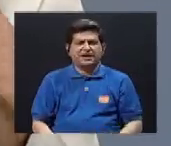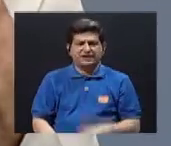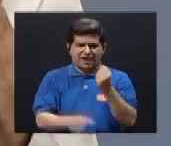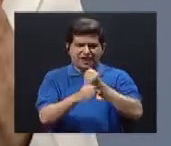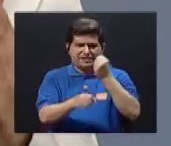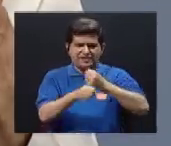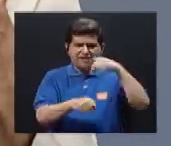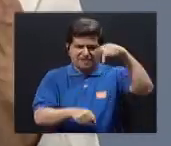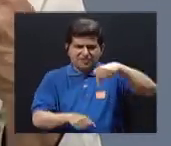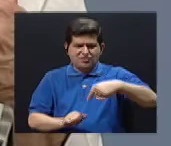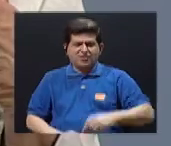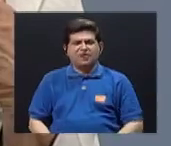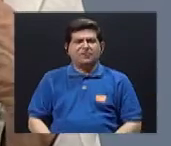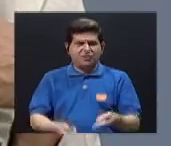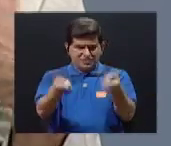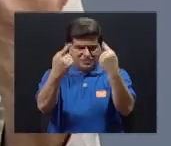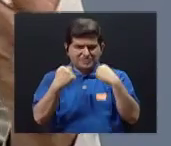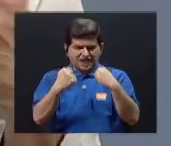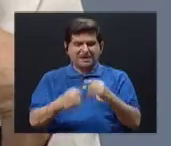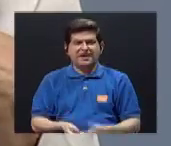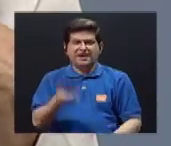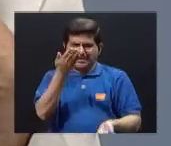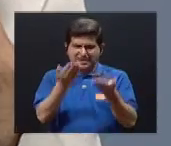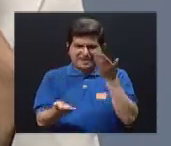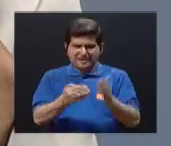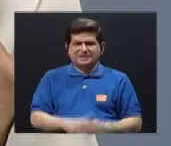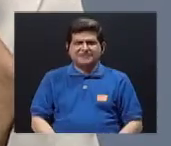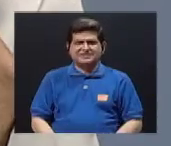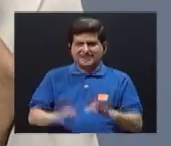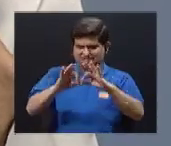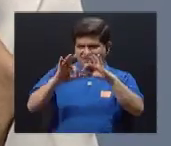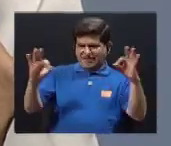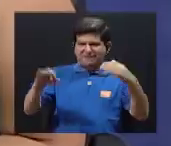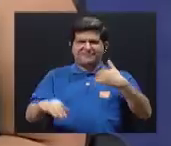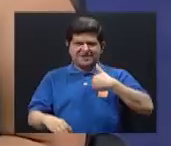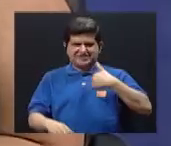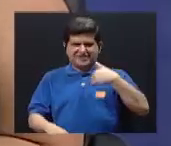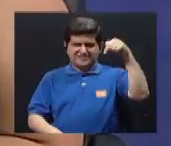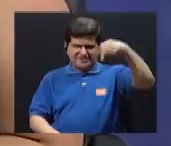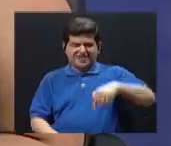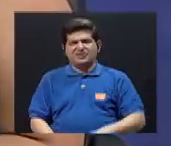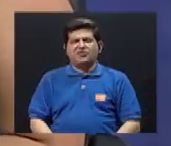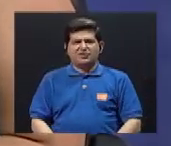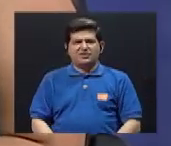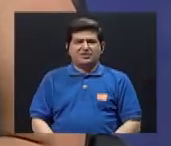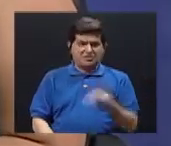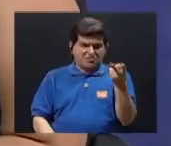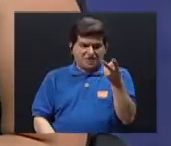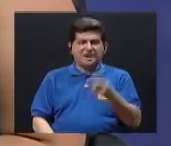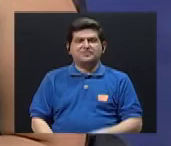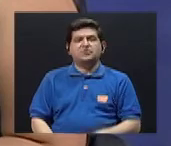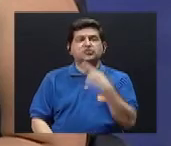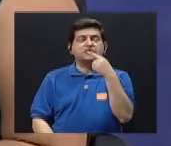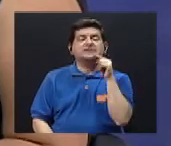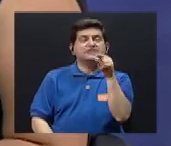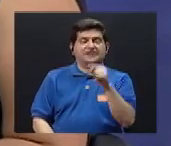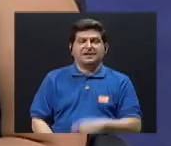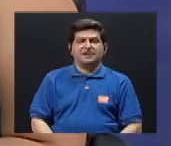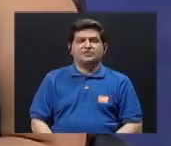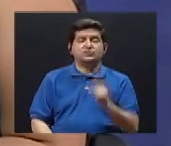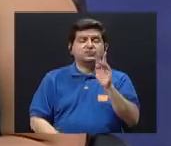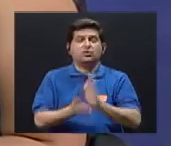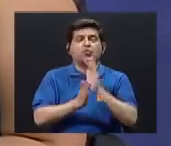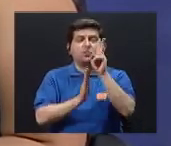presentar el trabajo que nos traen para confirmarlo. Tal vez desde el eslogan del documental que tenemos hoy con Cristian y Juan Manuel, y es